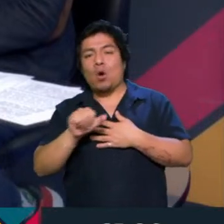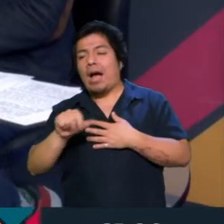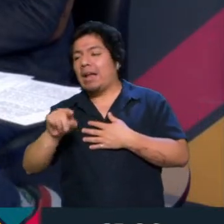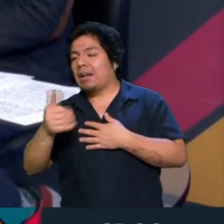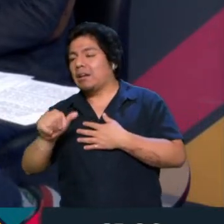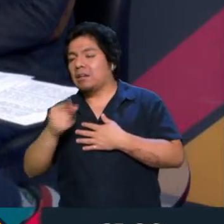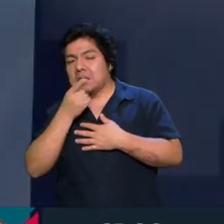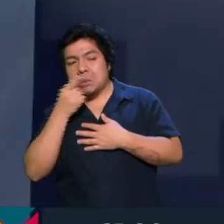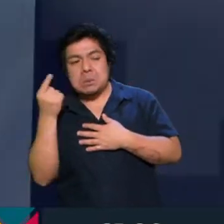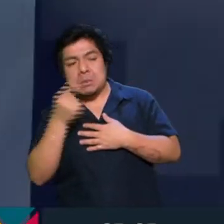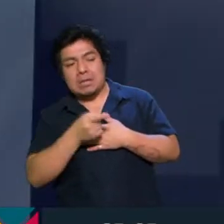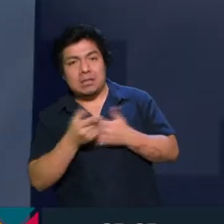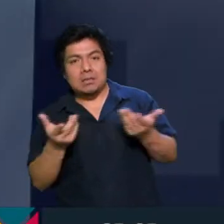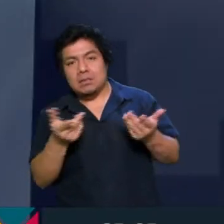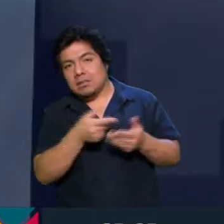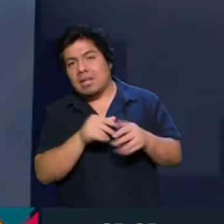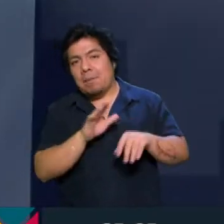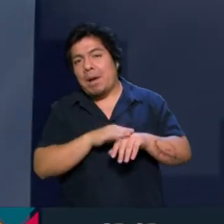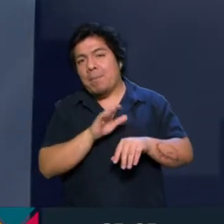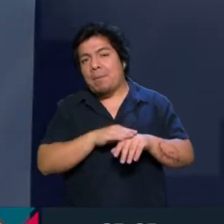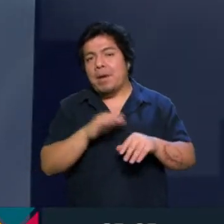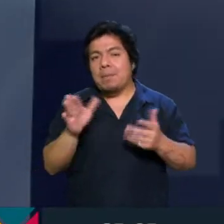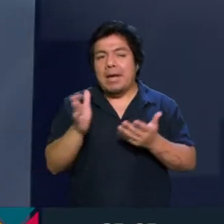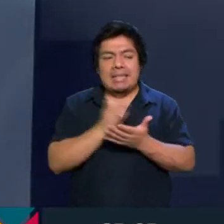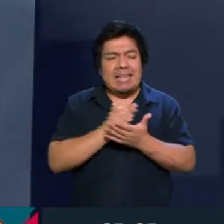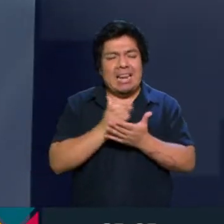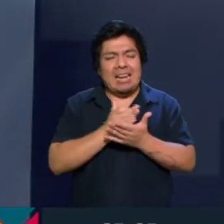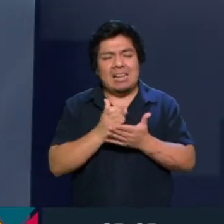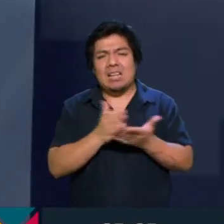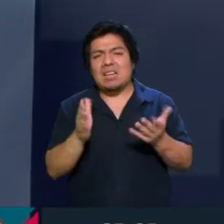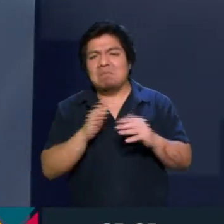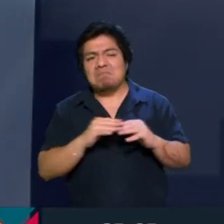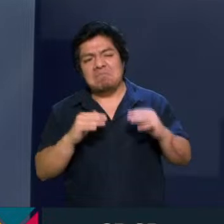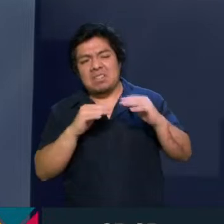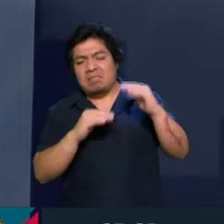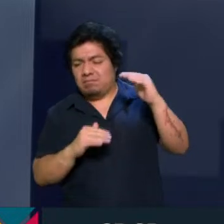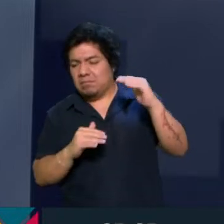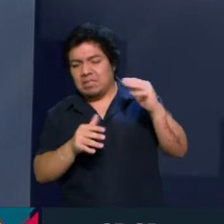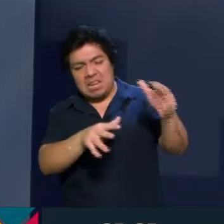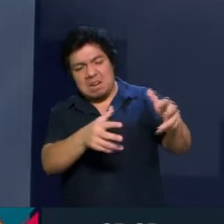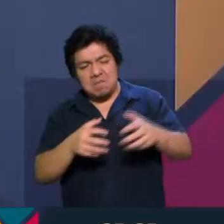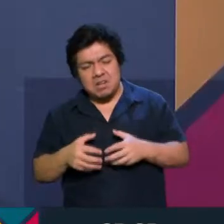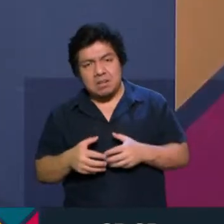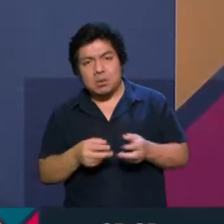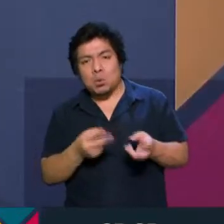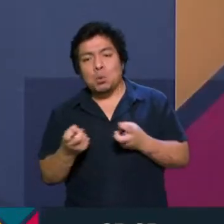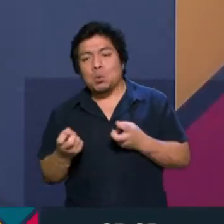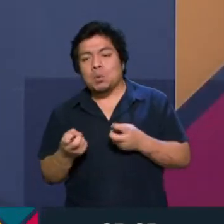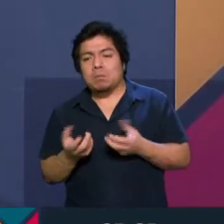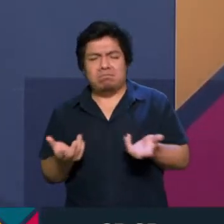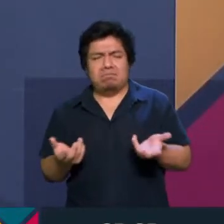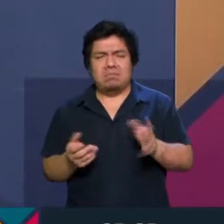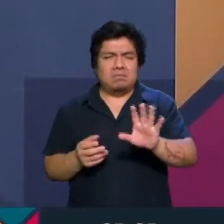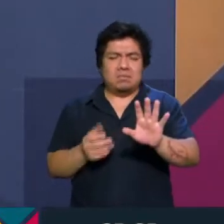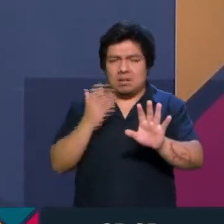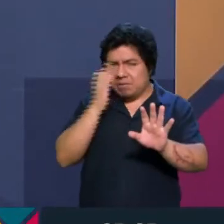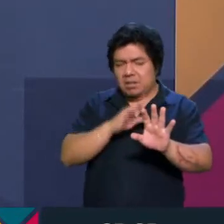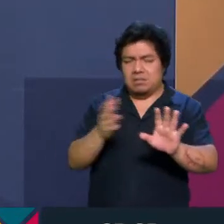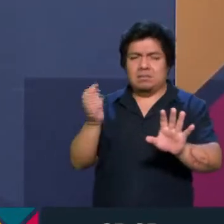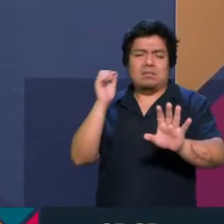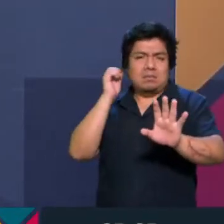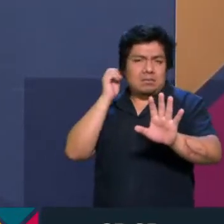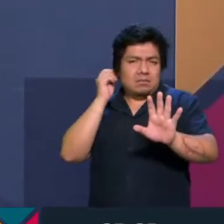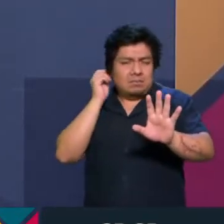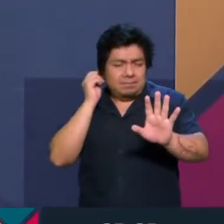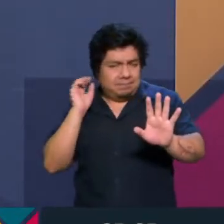que acusa de sobrerepresentación de Morena y que dice que esto va a ser un robo. Pues mira, es falso. Primero porque